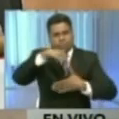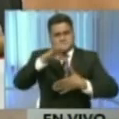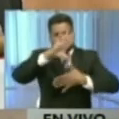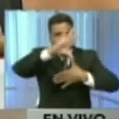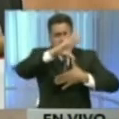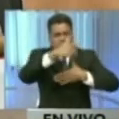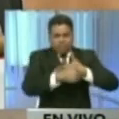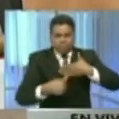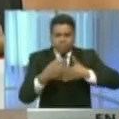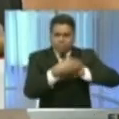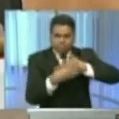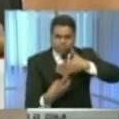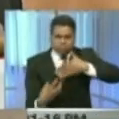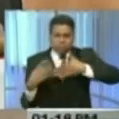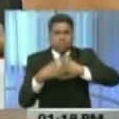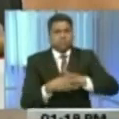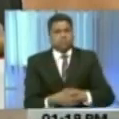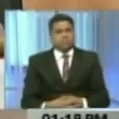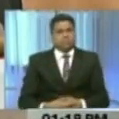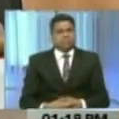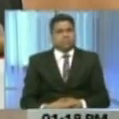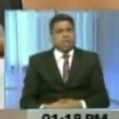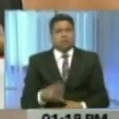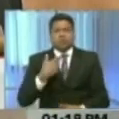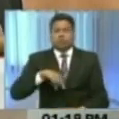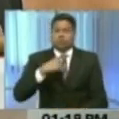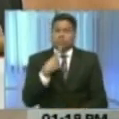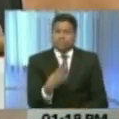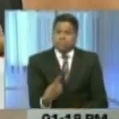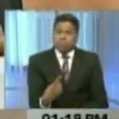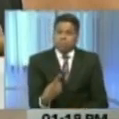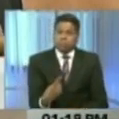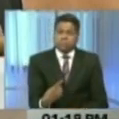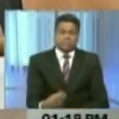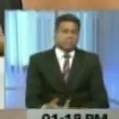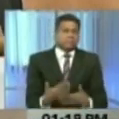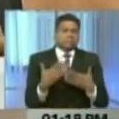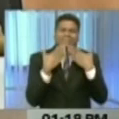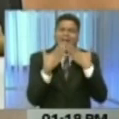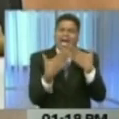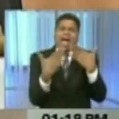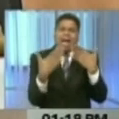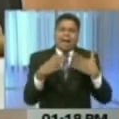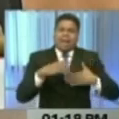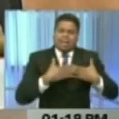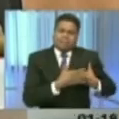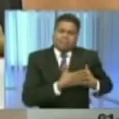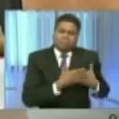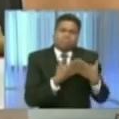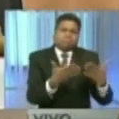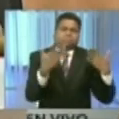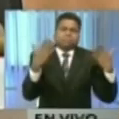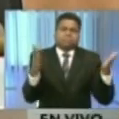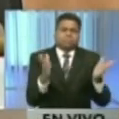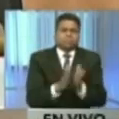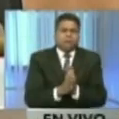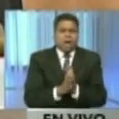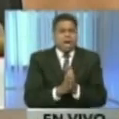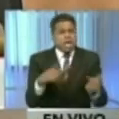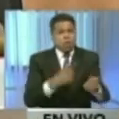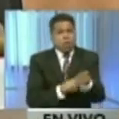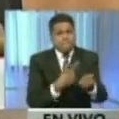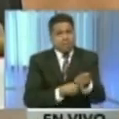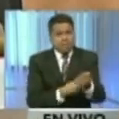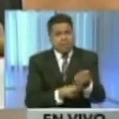visto pronunciamientos, los cuales agradecemos con el alma porque sabemos que Ecuador es un país hermano, igual que el presidente